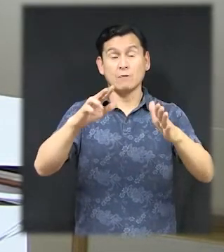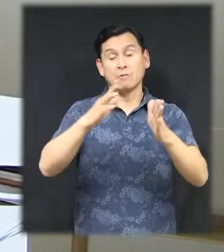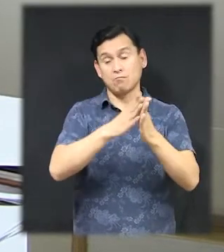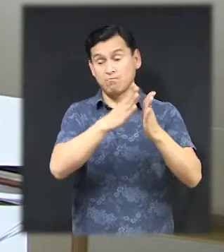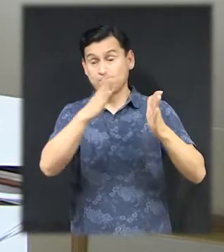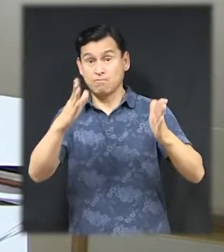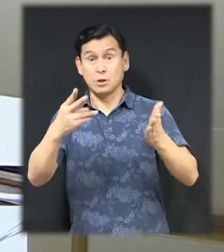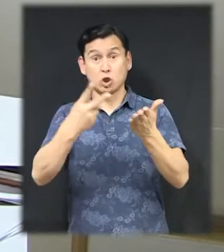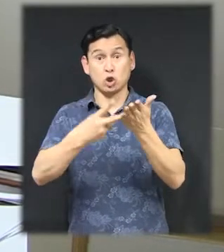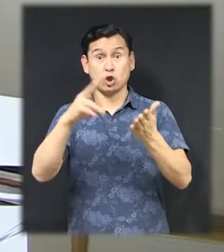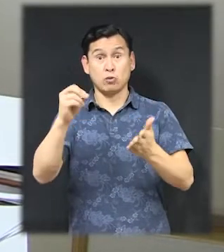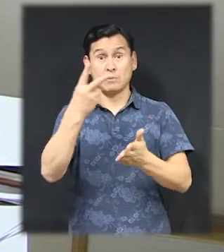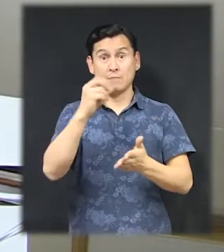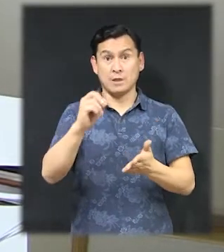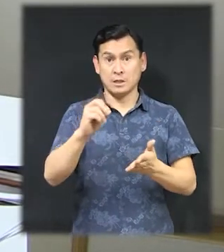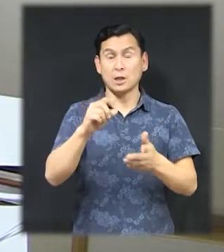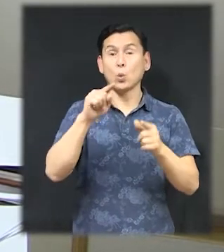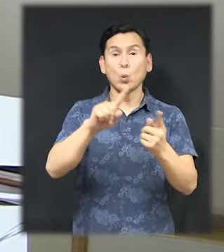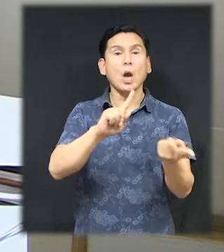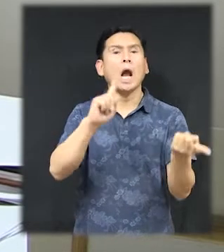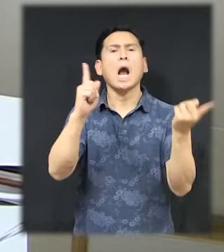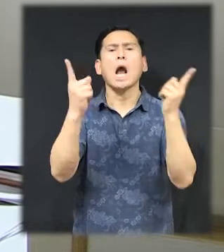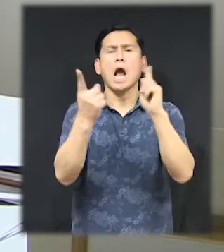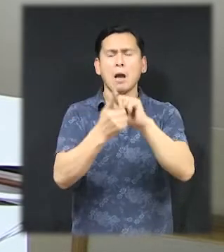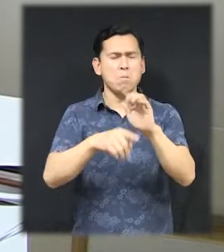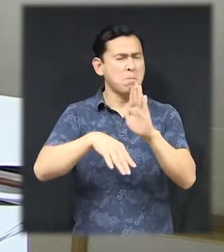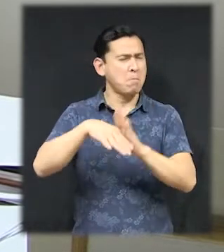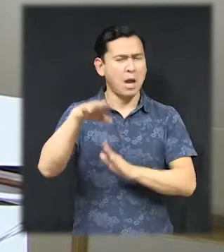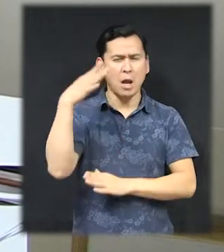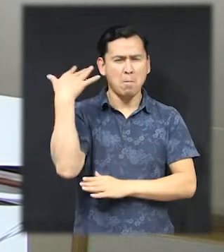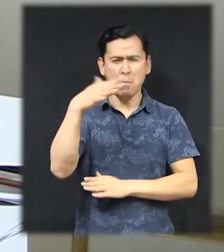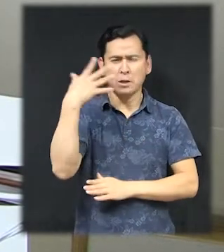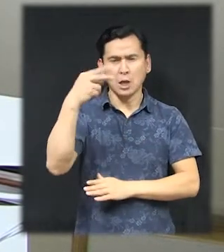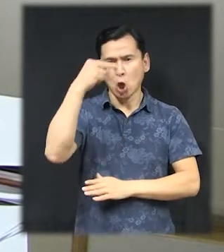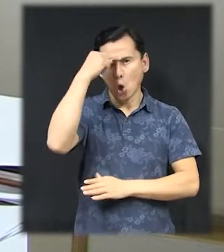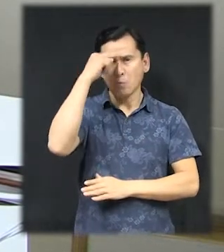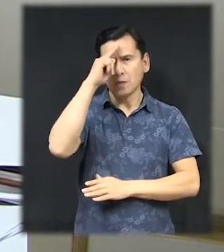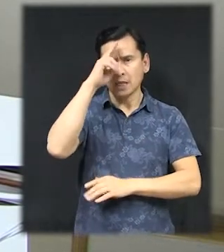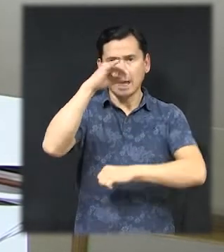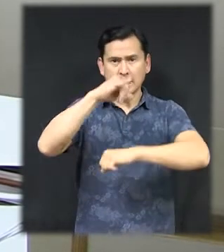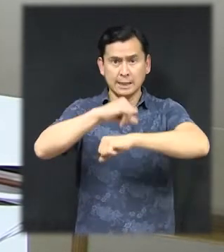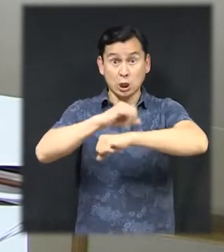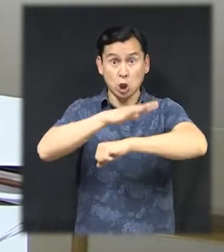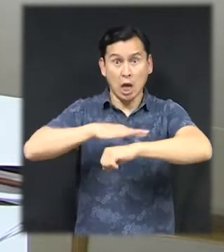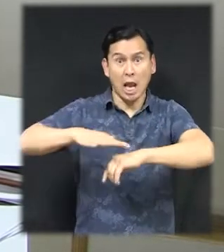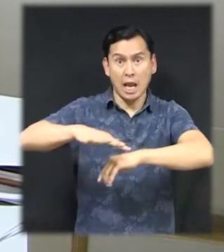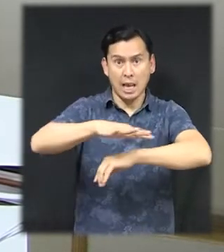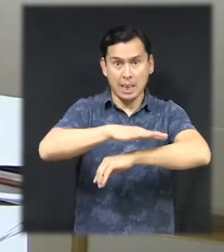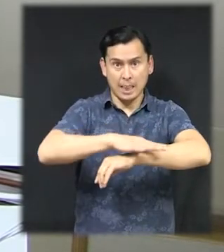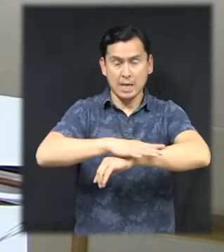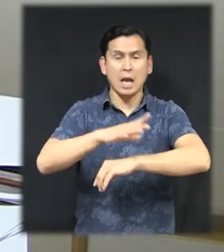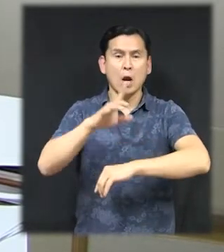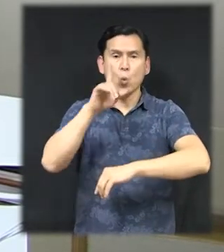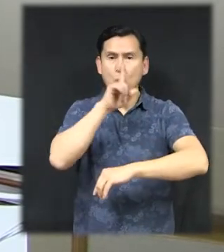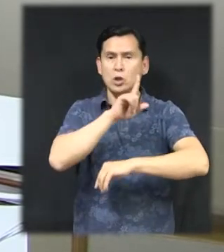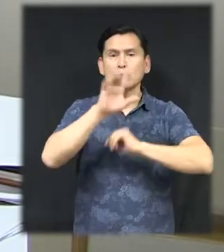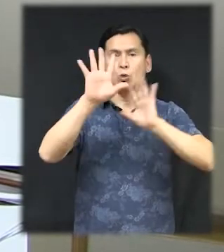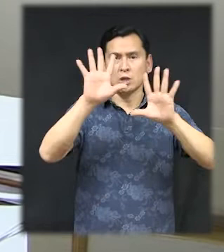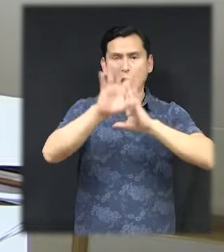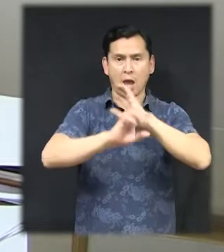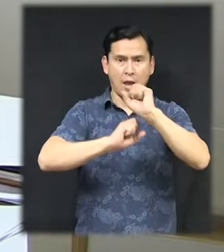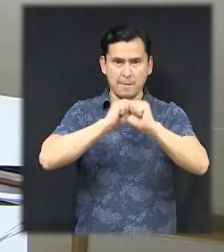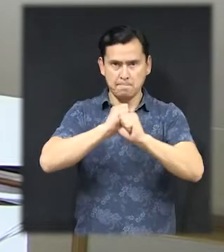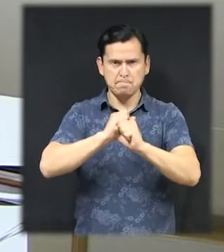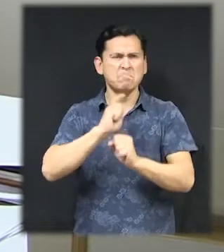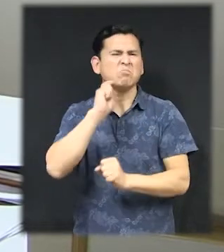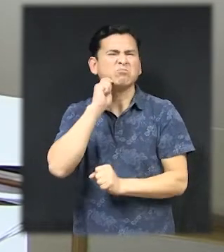reconocimiento por parte del Ministerio de Salud, el Ministerio de Hacienda, con un largo trabajo que se desarrolló